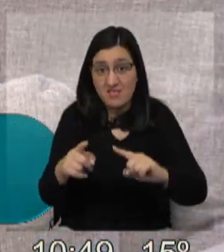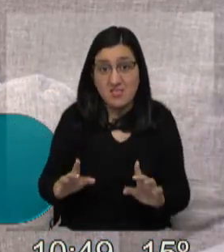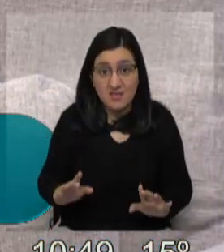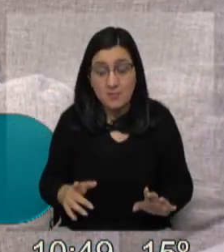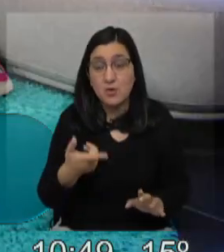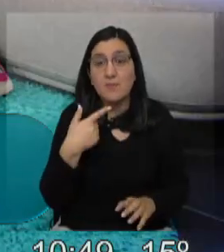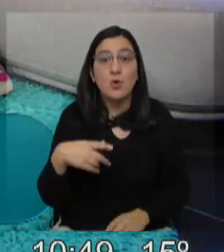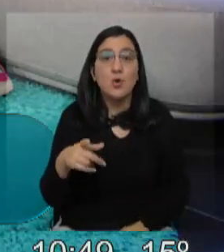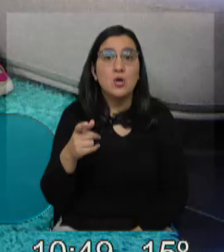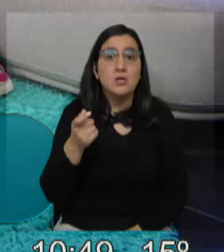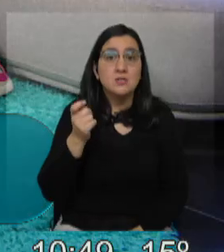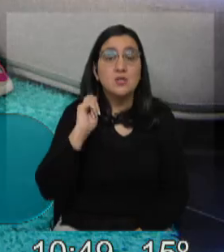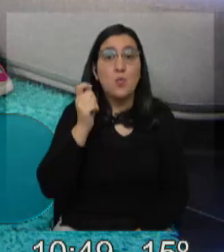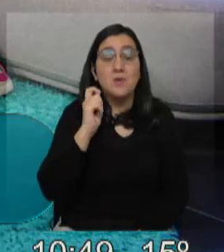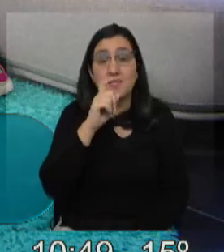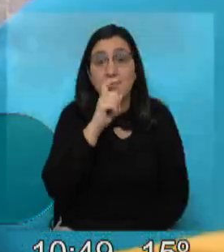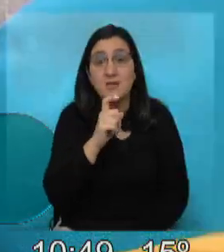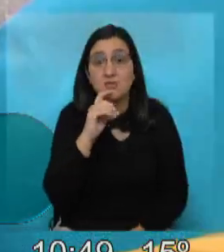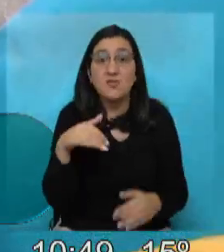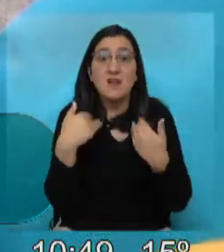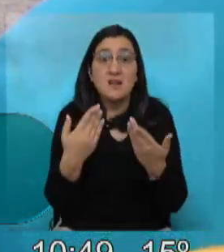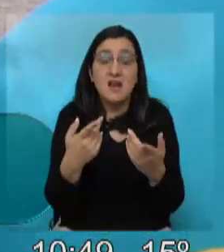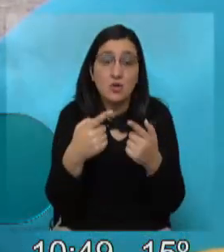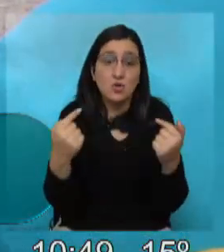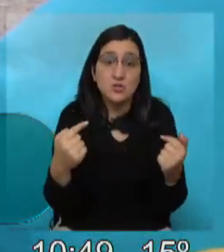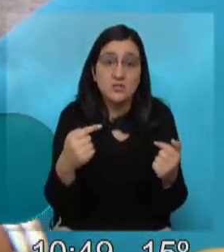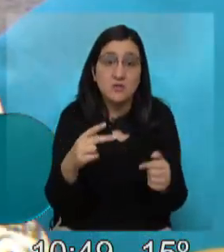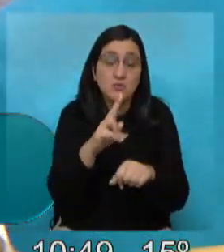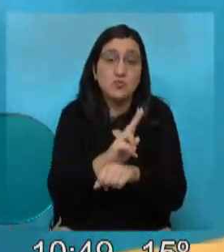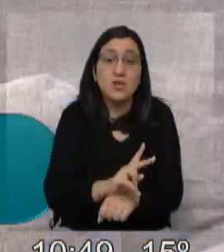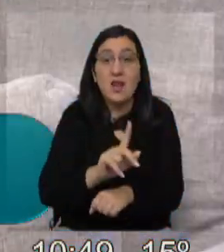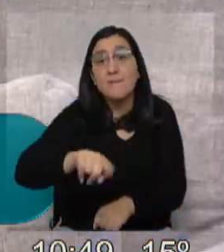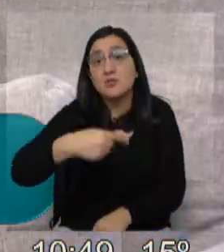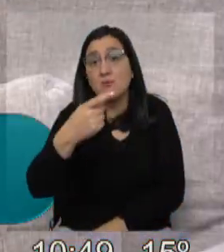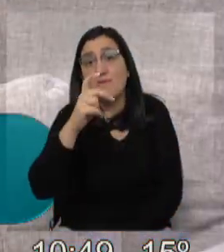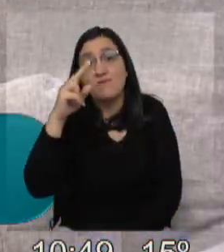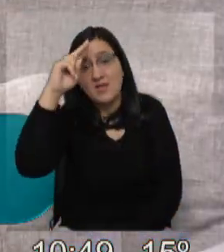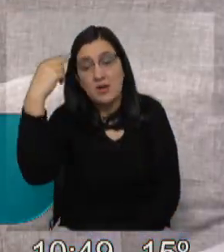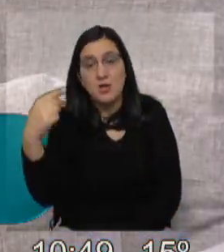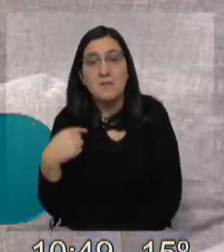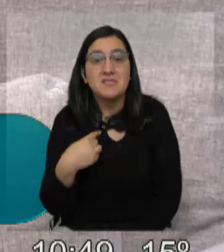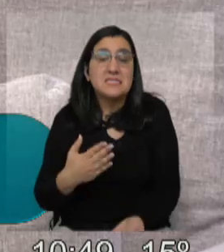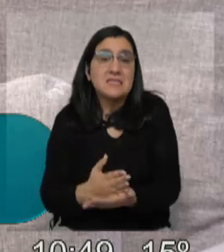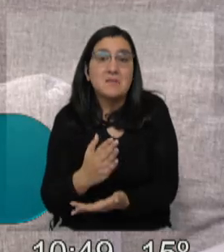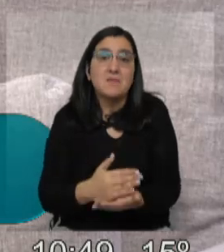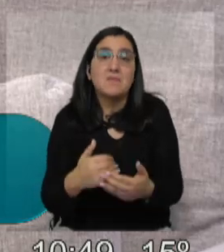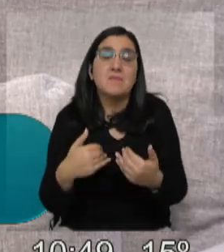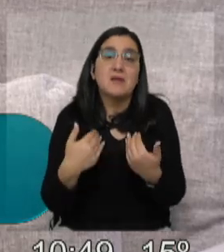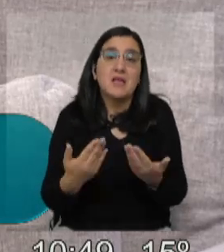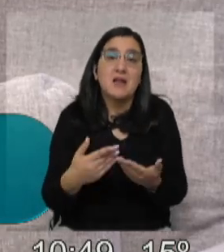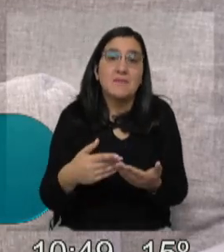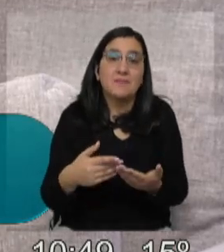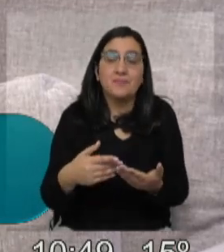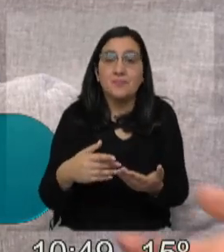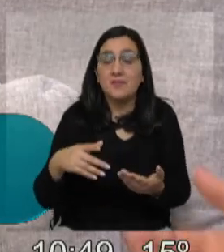en marzo, te aseguro que te van a regalar cosas que vas a usar el otro verano, ¿no? Yo cumplo dentro de unos días y siempre me pasa que en las liquidaciones